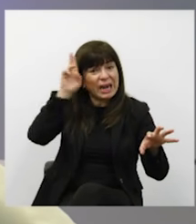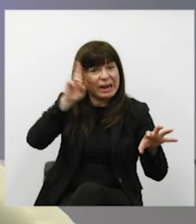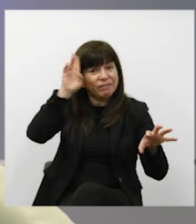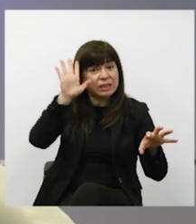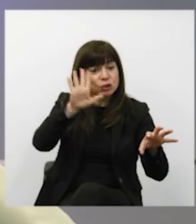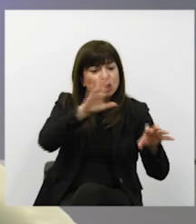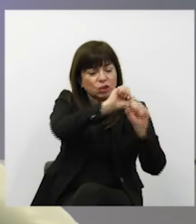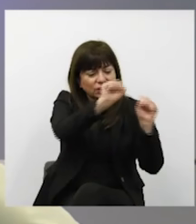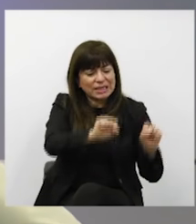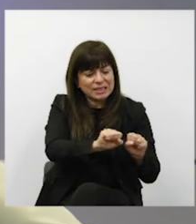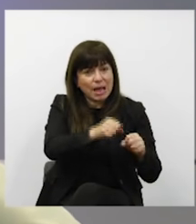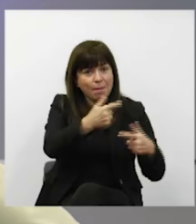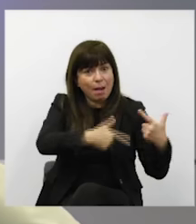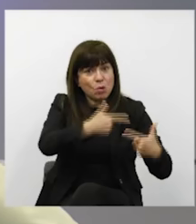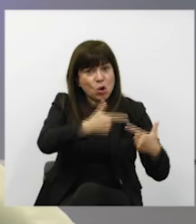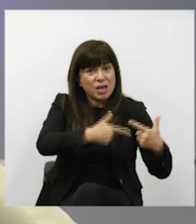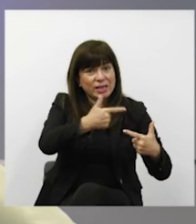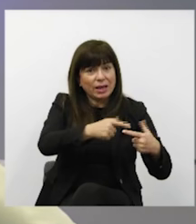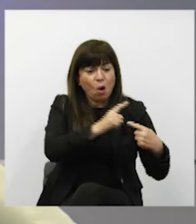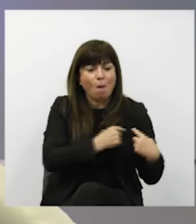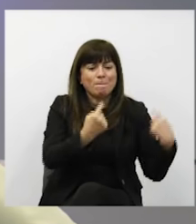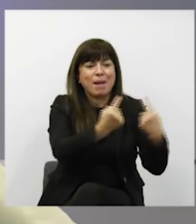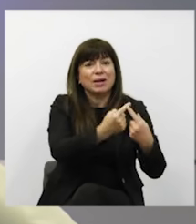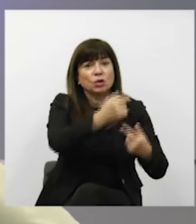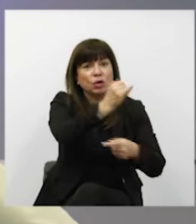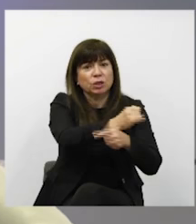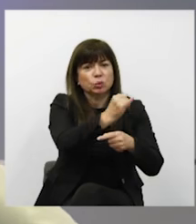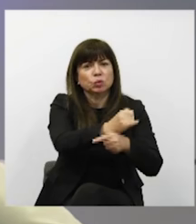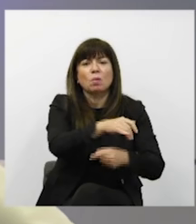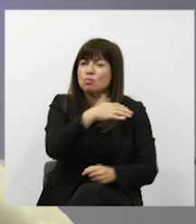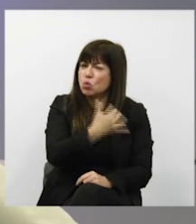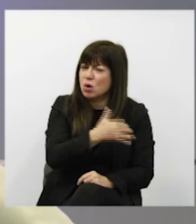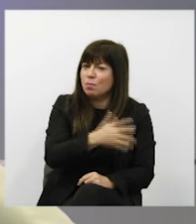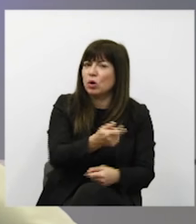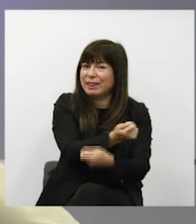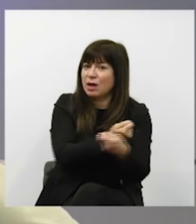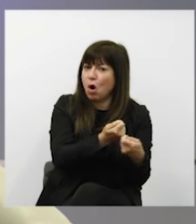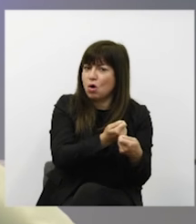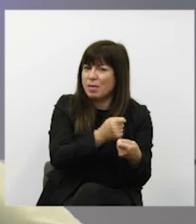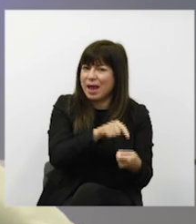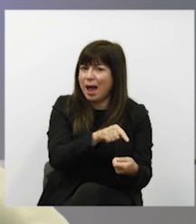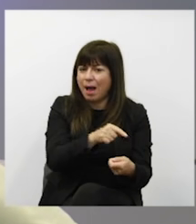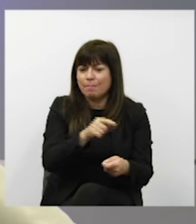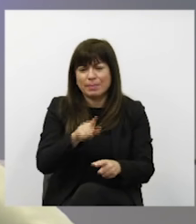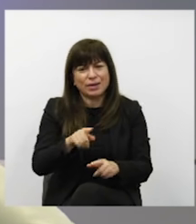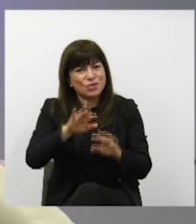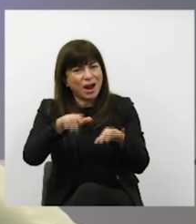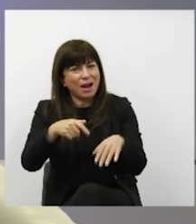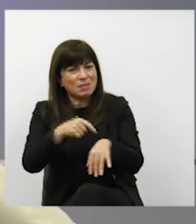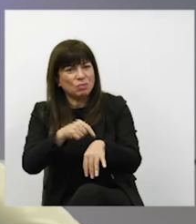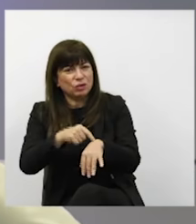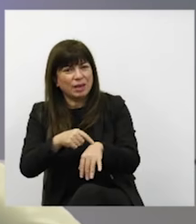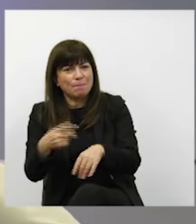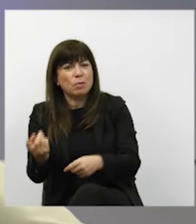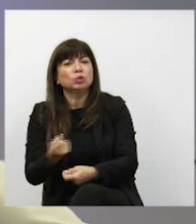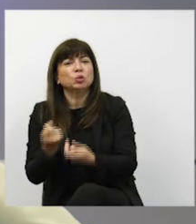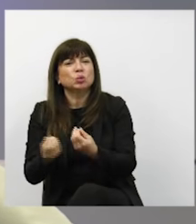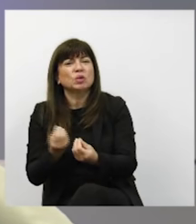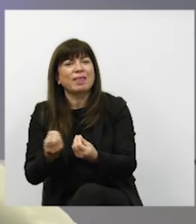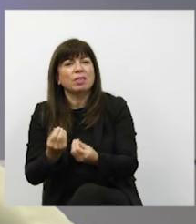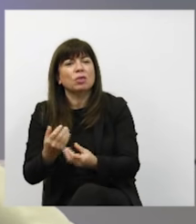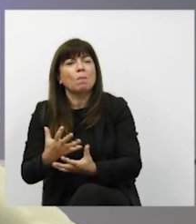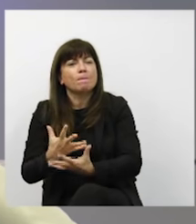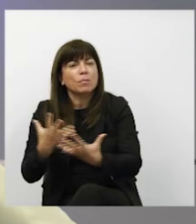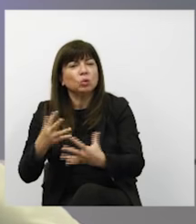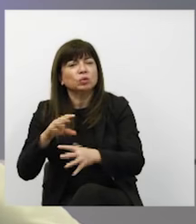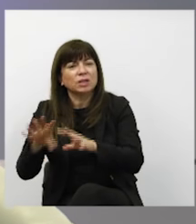de régimen político, el marco institucional, que por supuesto que es relevante para la economía, pero por el mismo tiempo están ocurriendo muchas tendencias